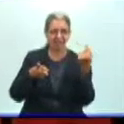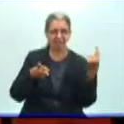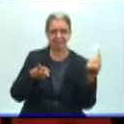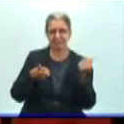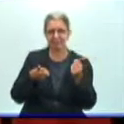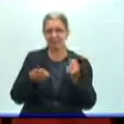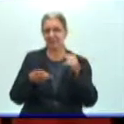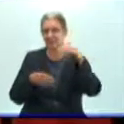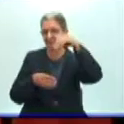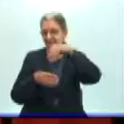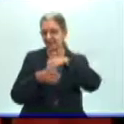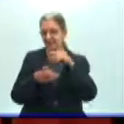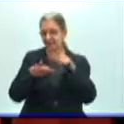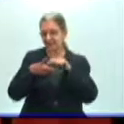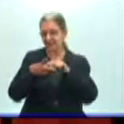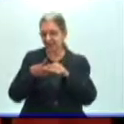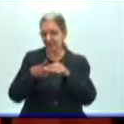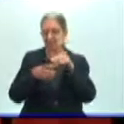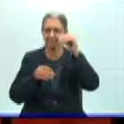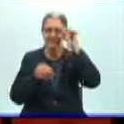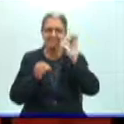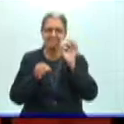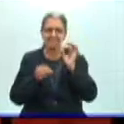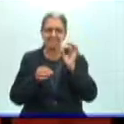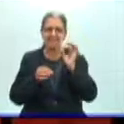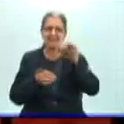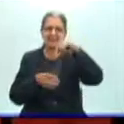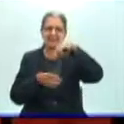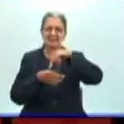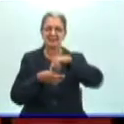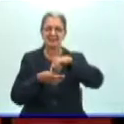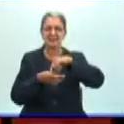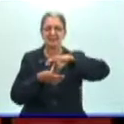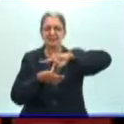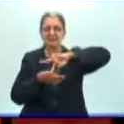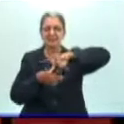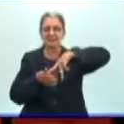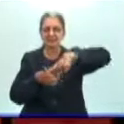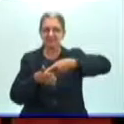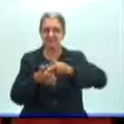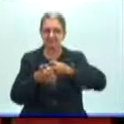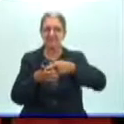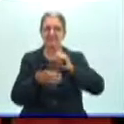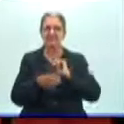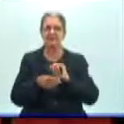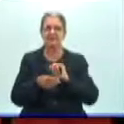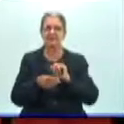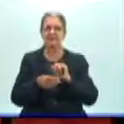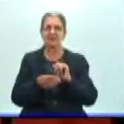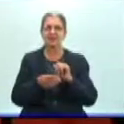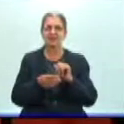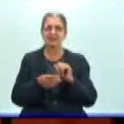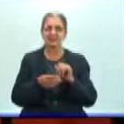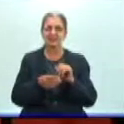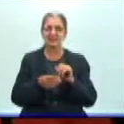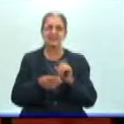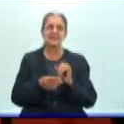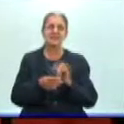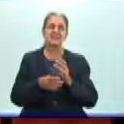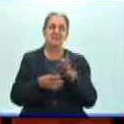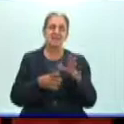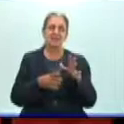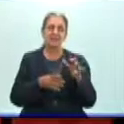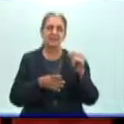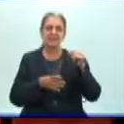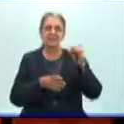del central, el vértice coincide con el centro de la circunferencia. Y en el semi-inscrito y el inscrito, el